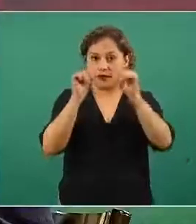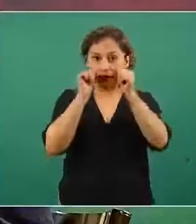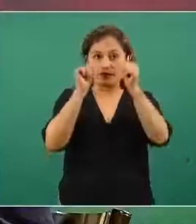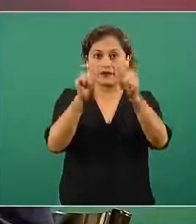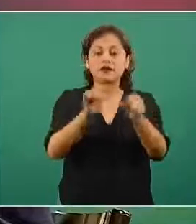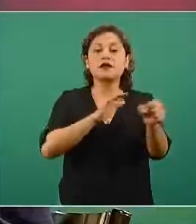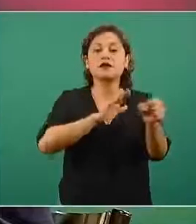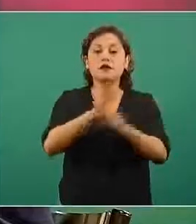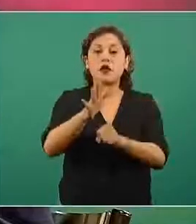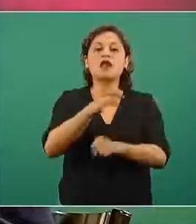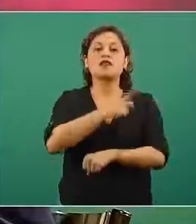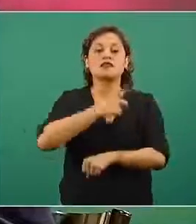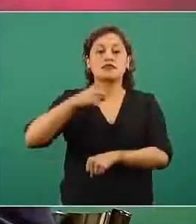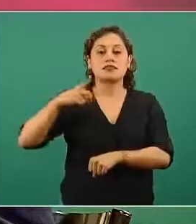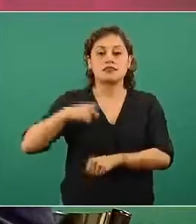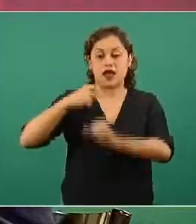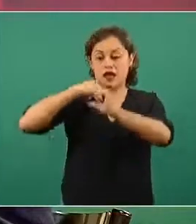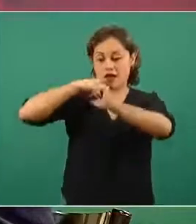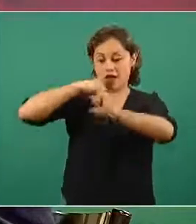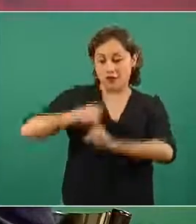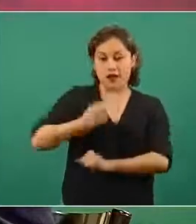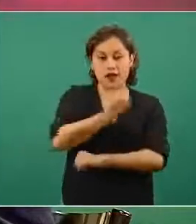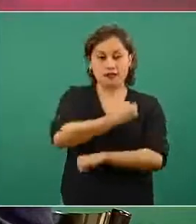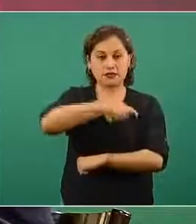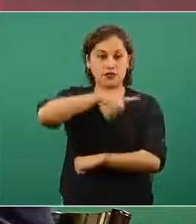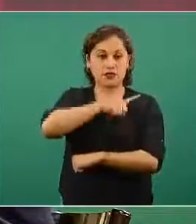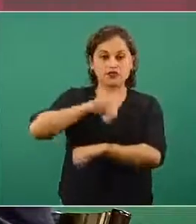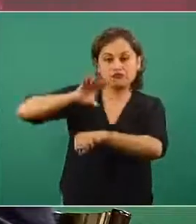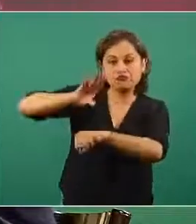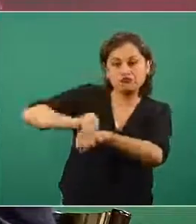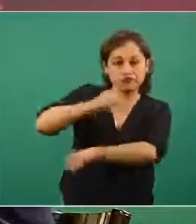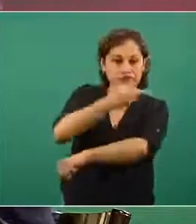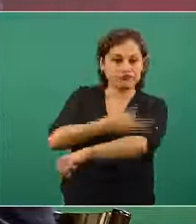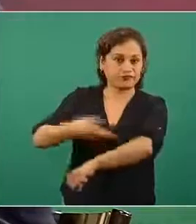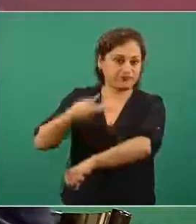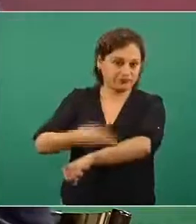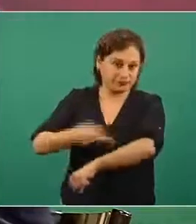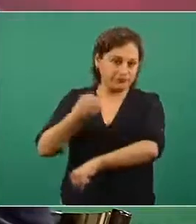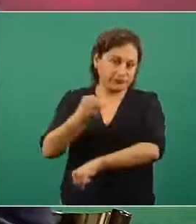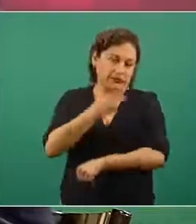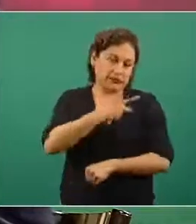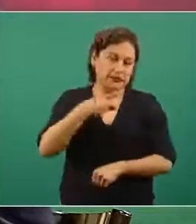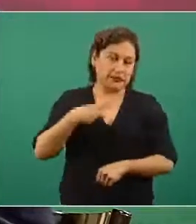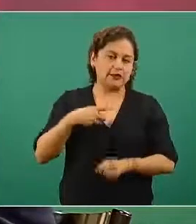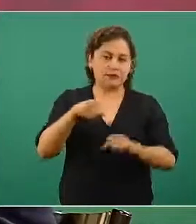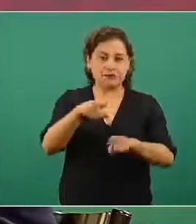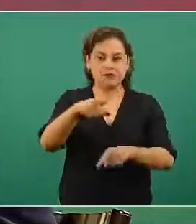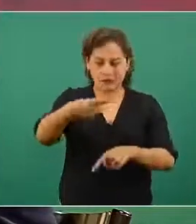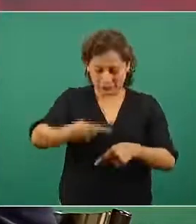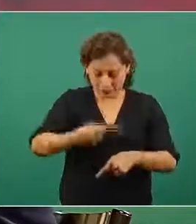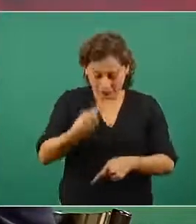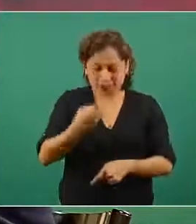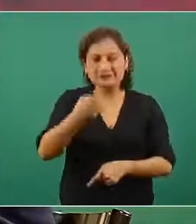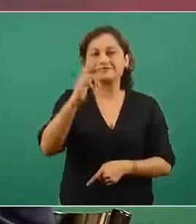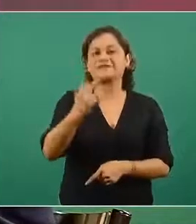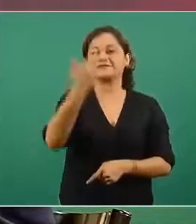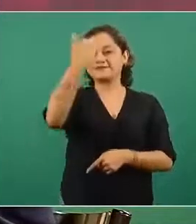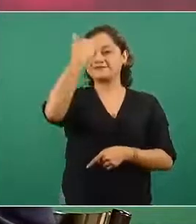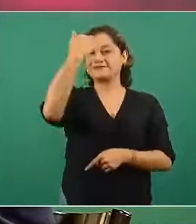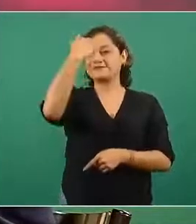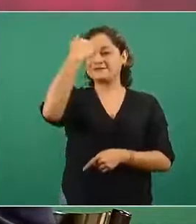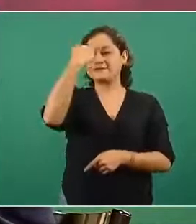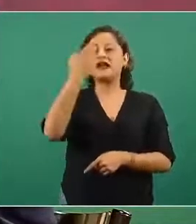la autorización sanitaria, que en un momento tienen que tener estos productos. Preguntabas, ya me acordé, el tema de